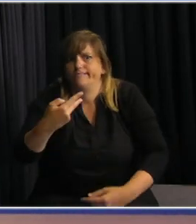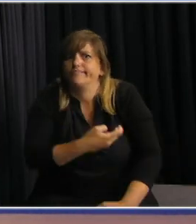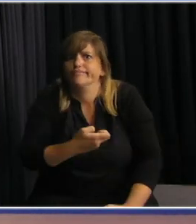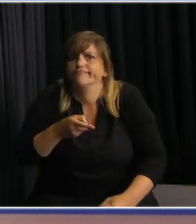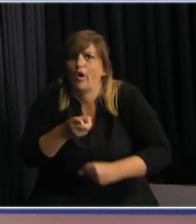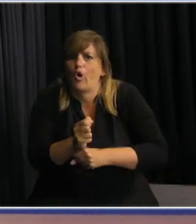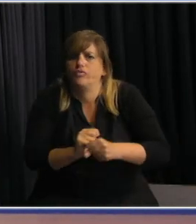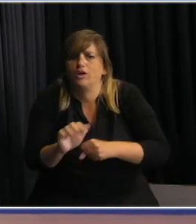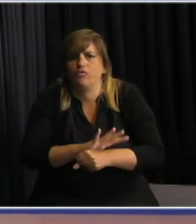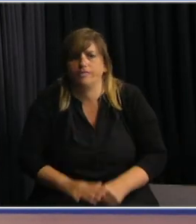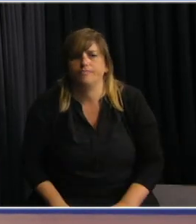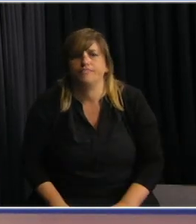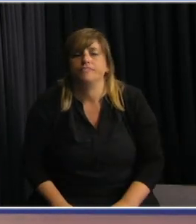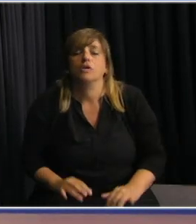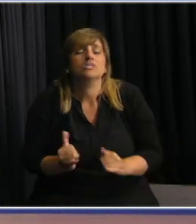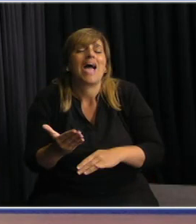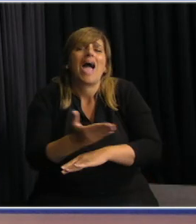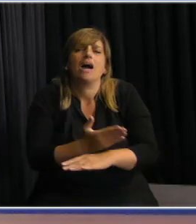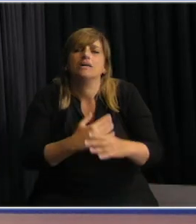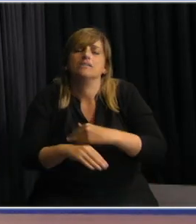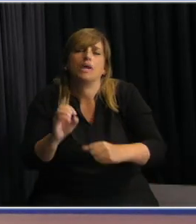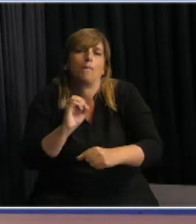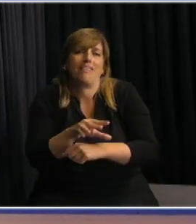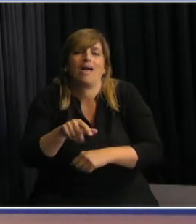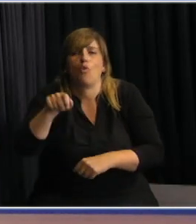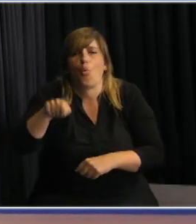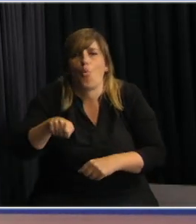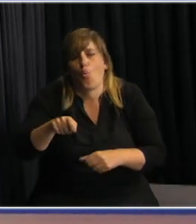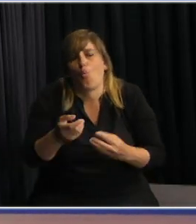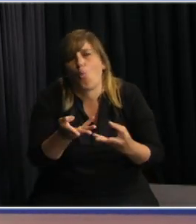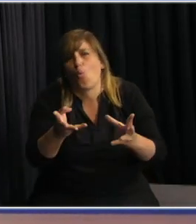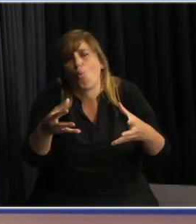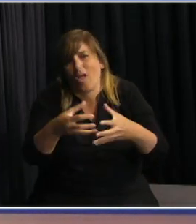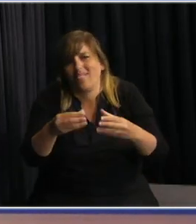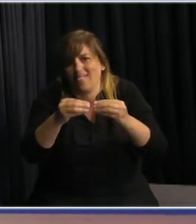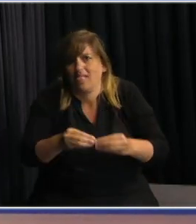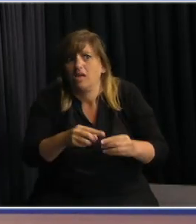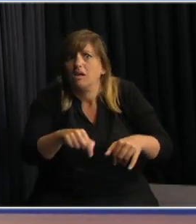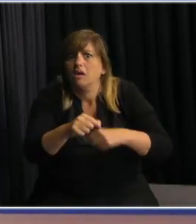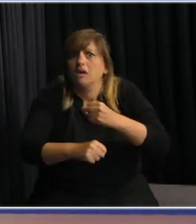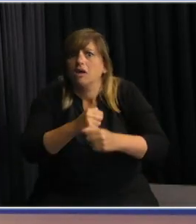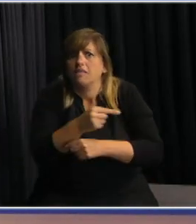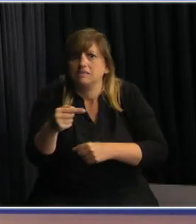con anticipación al Tribunal de Cuentas, que fue aprobado creo que por unanimidad esta semana,